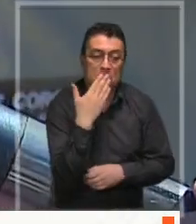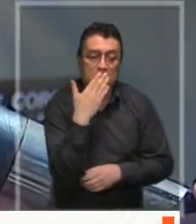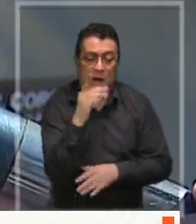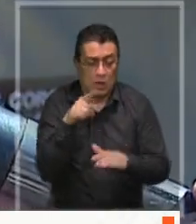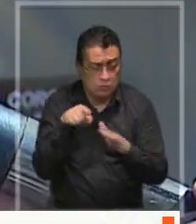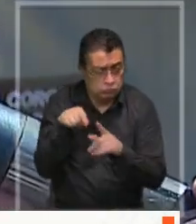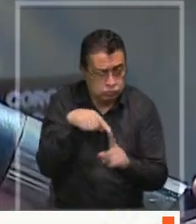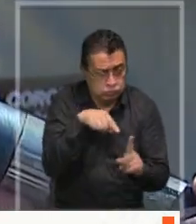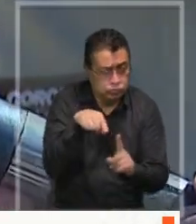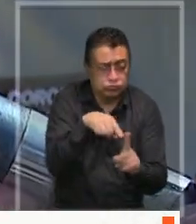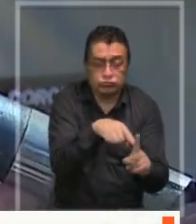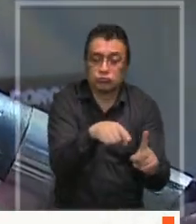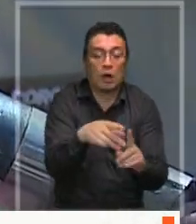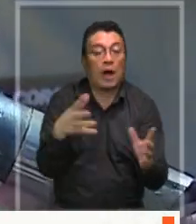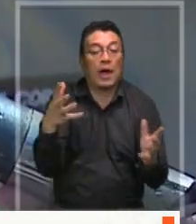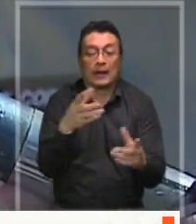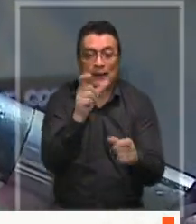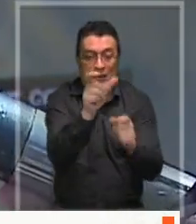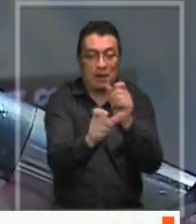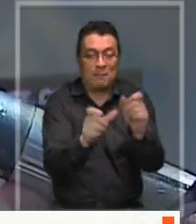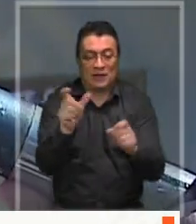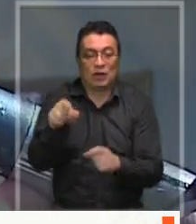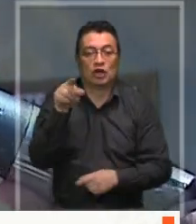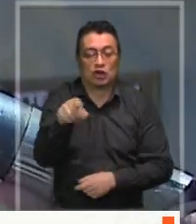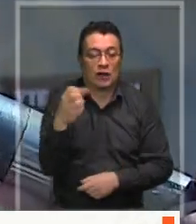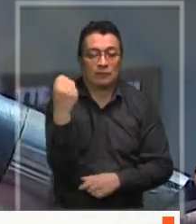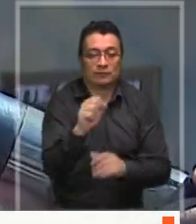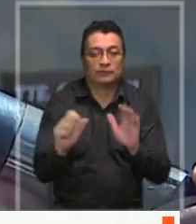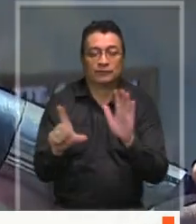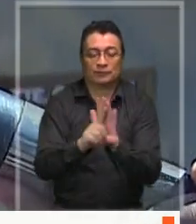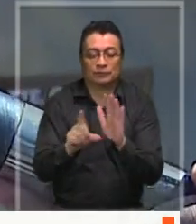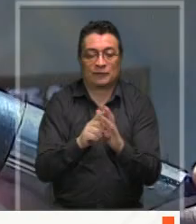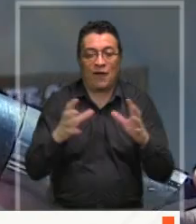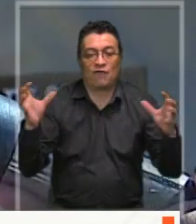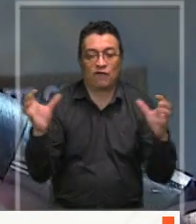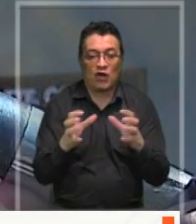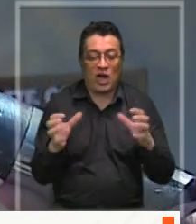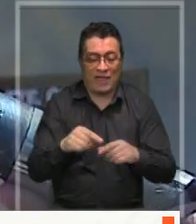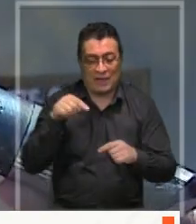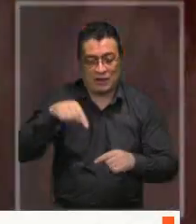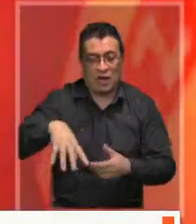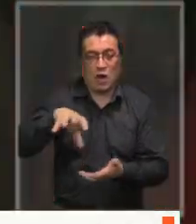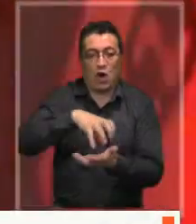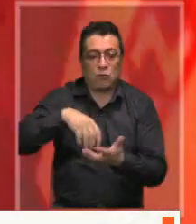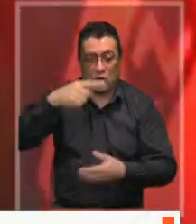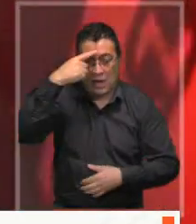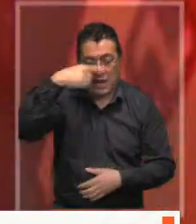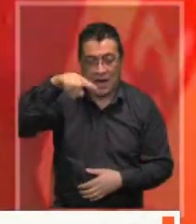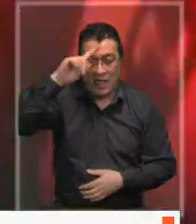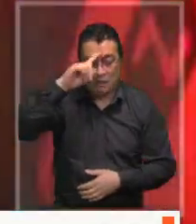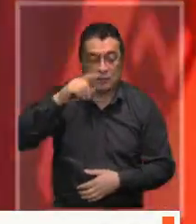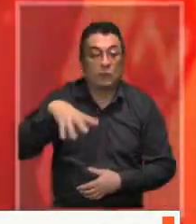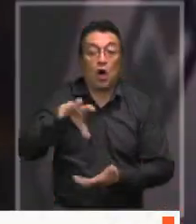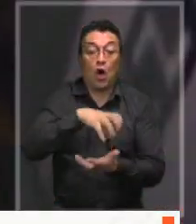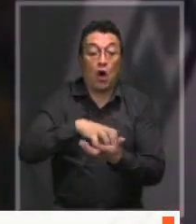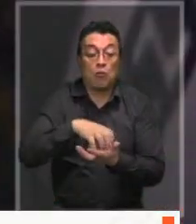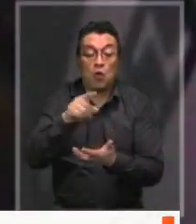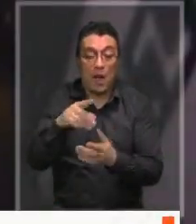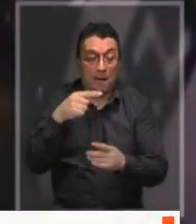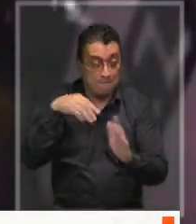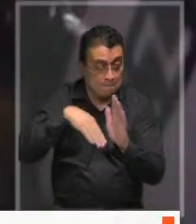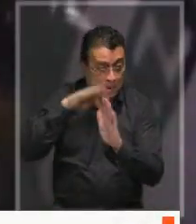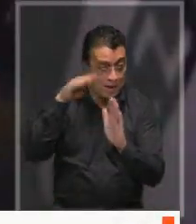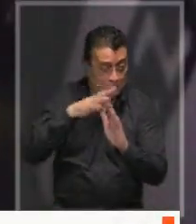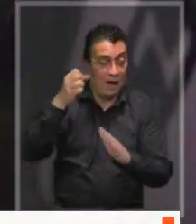para precisamente perseguir a aquellas personas que cometen delitos violentos en la comuna de Calama. Las comunas a intervenir concentran la